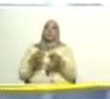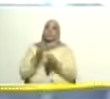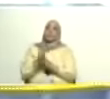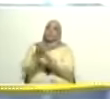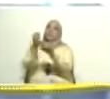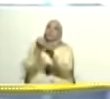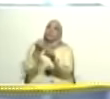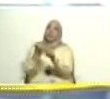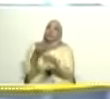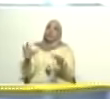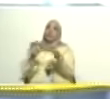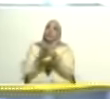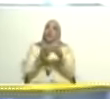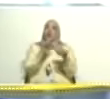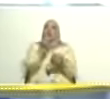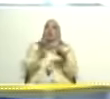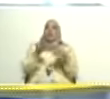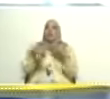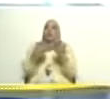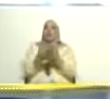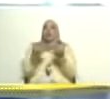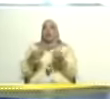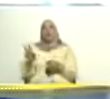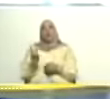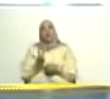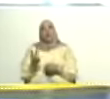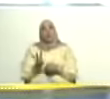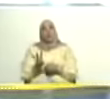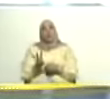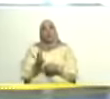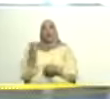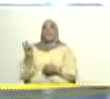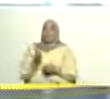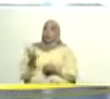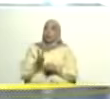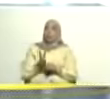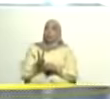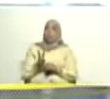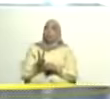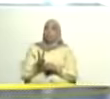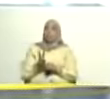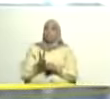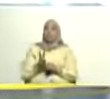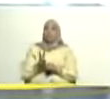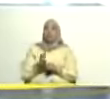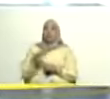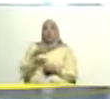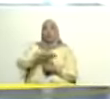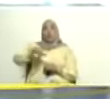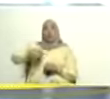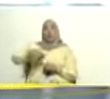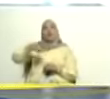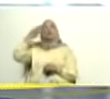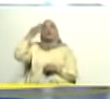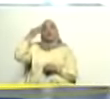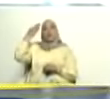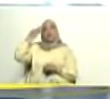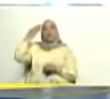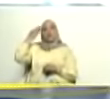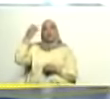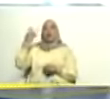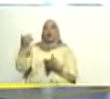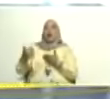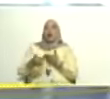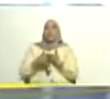el 96% está concentrado en 10 países y de esos países, Venezuela. Y aquí nosotros sabemos lo que el